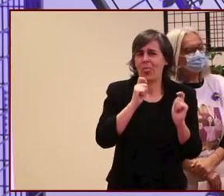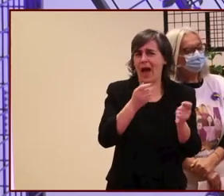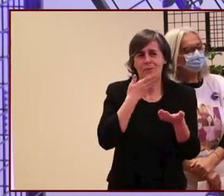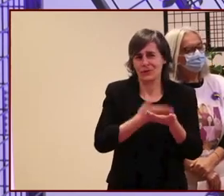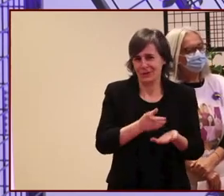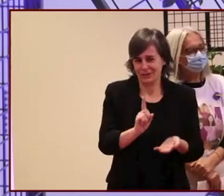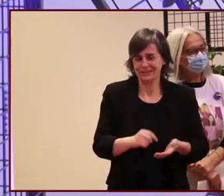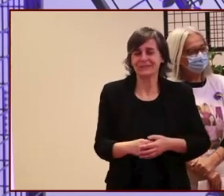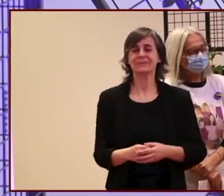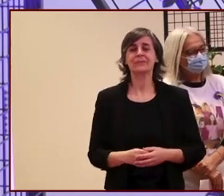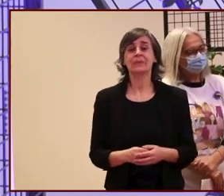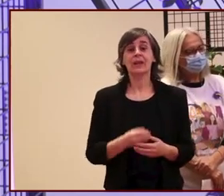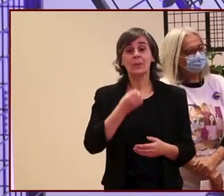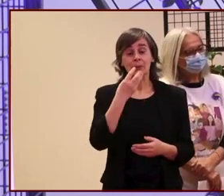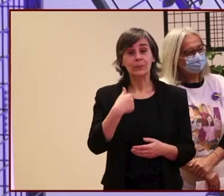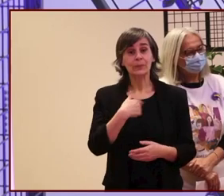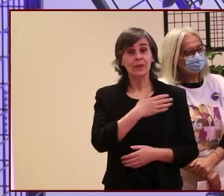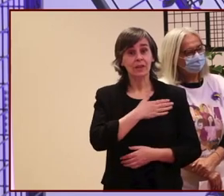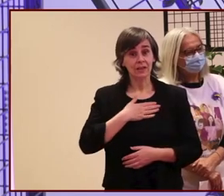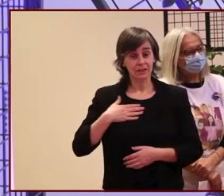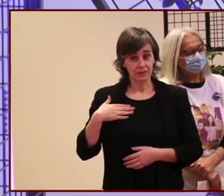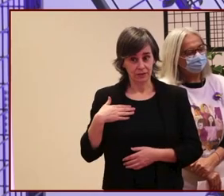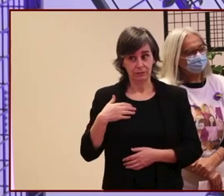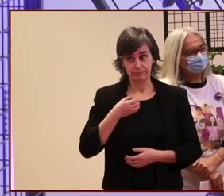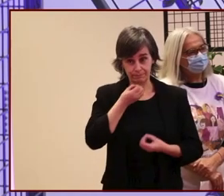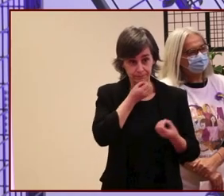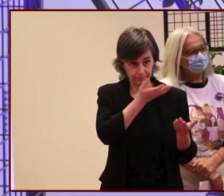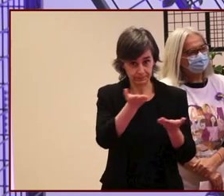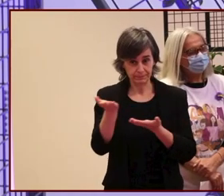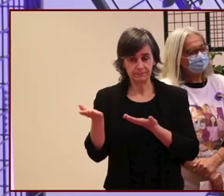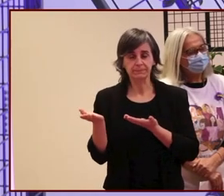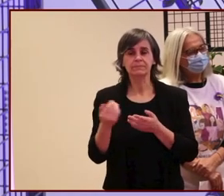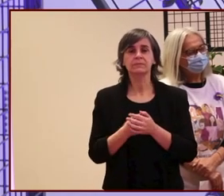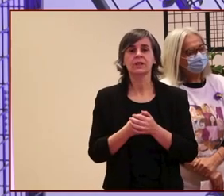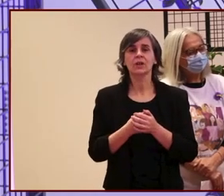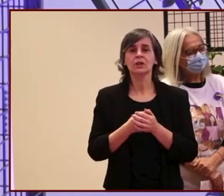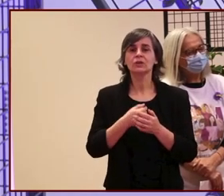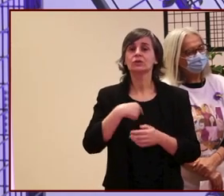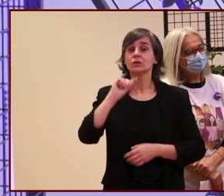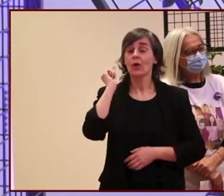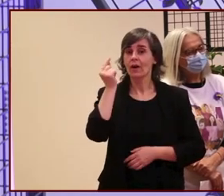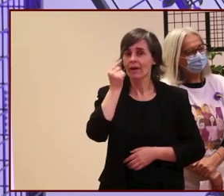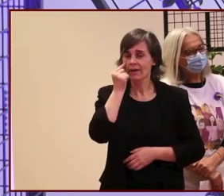pero quiero decir que el descubrir